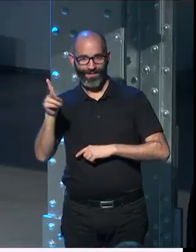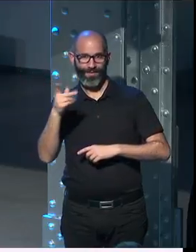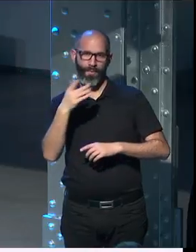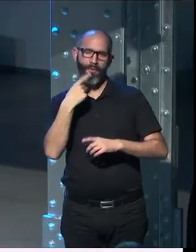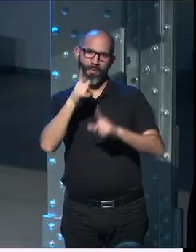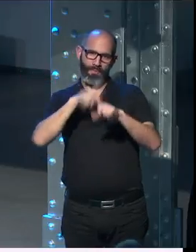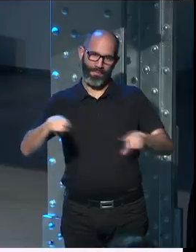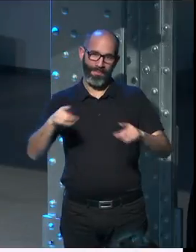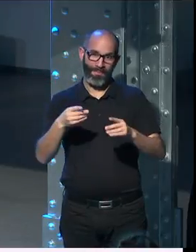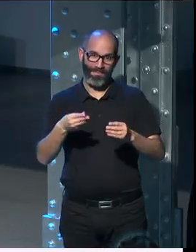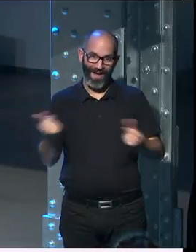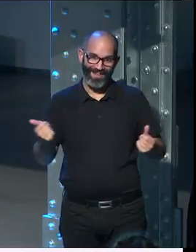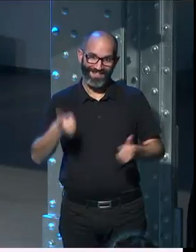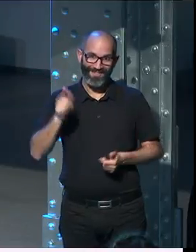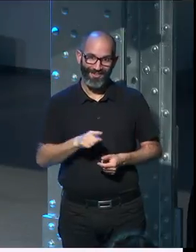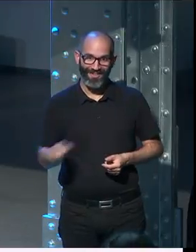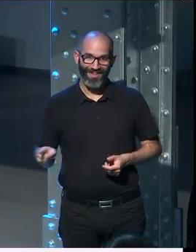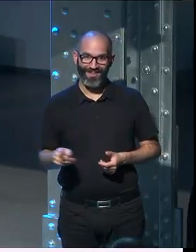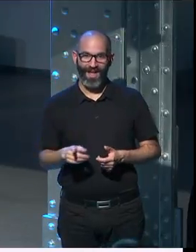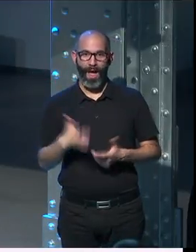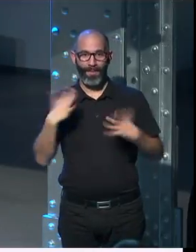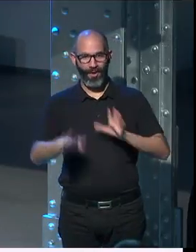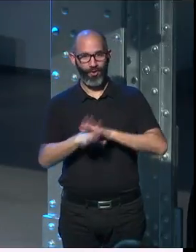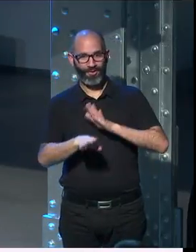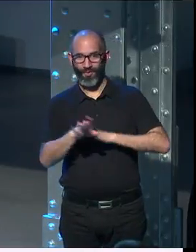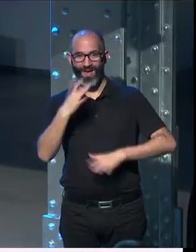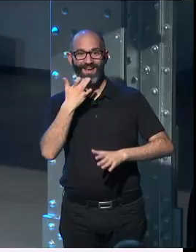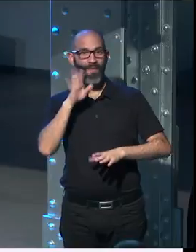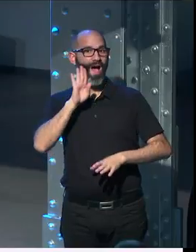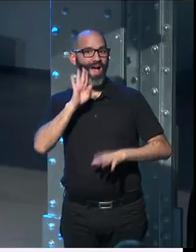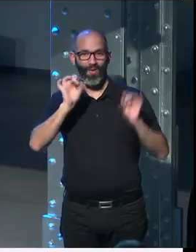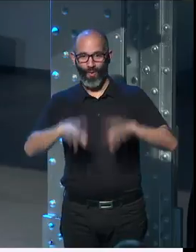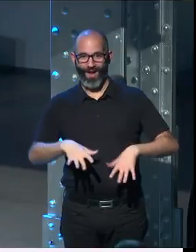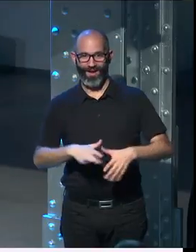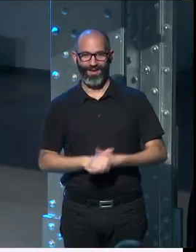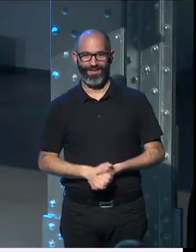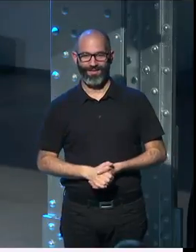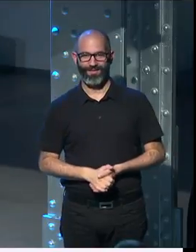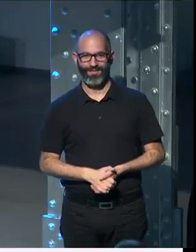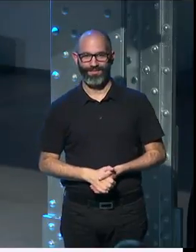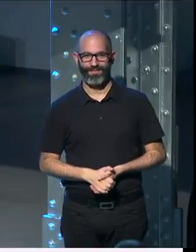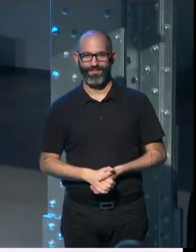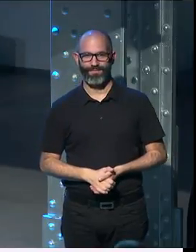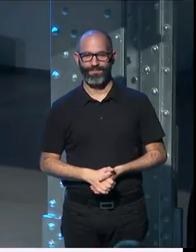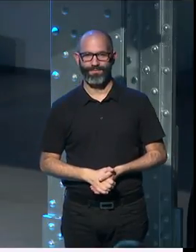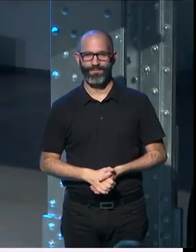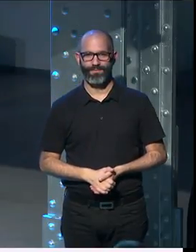ahora. Pero no importa, le siguen dando las direcciones. ¿Vale?